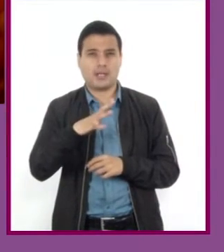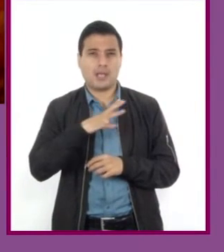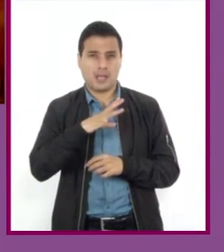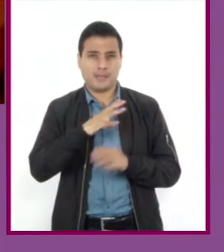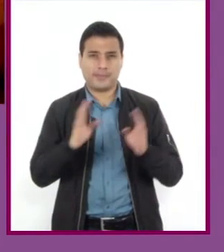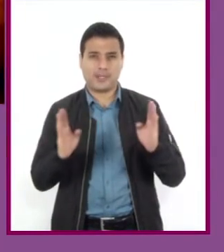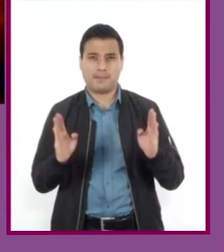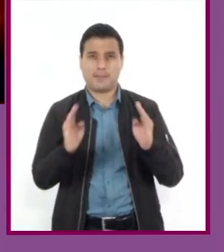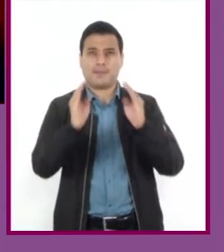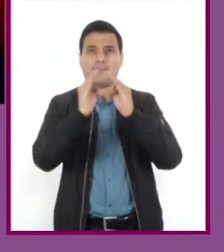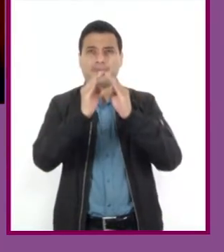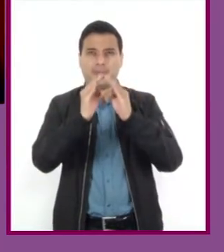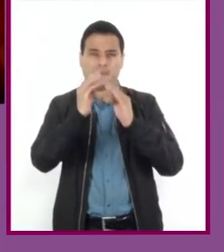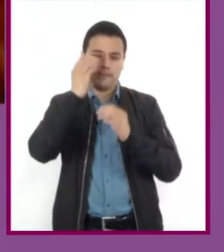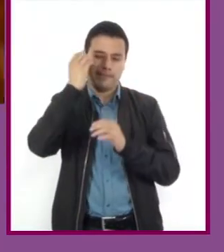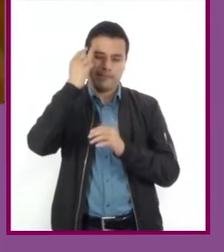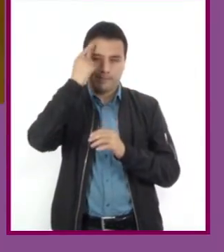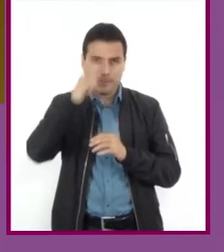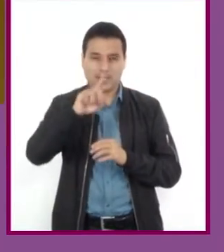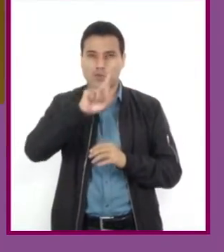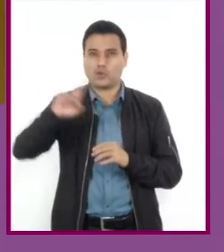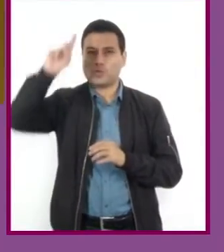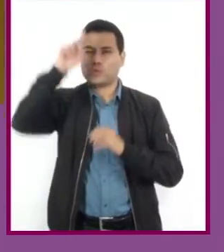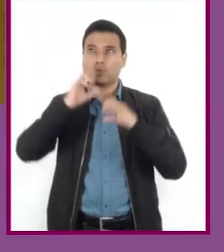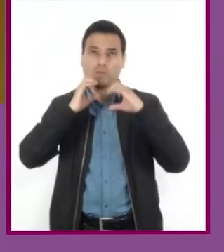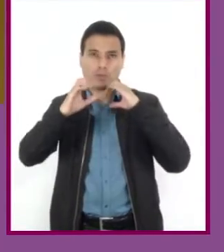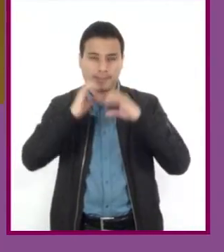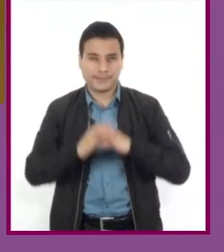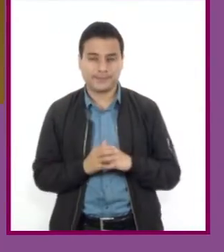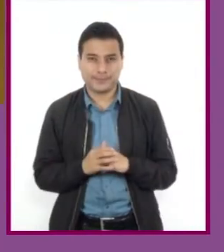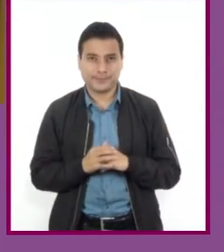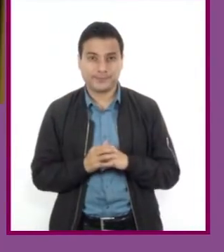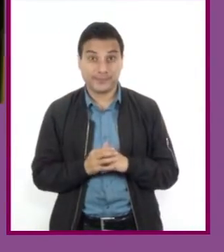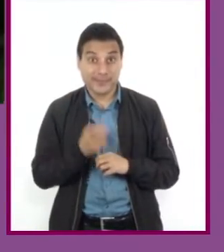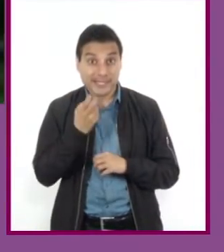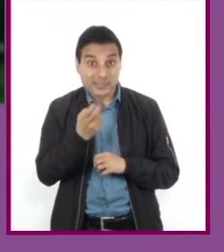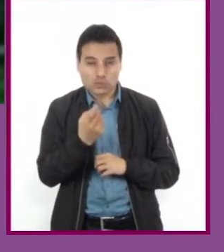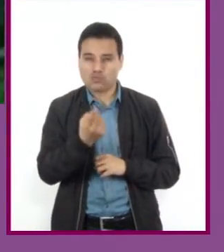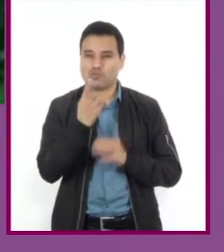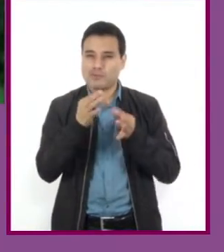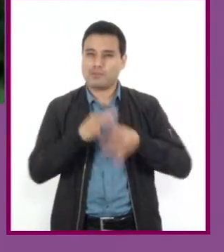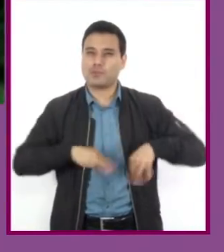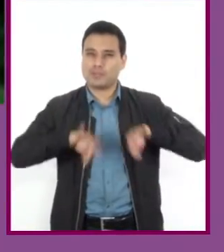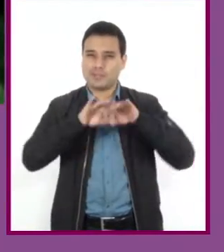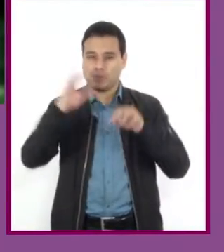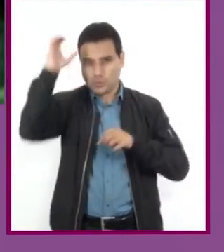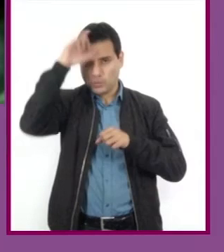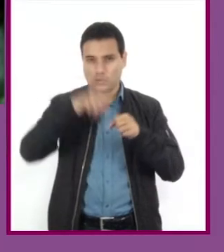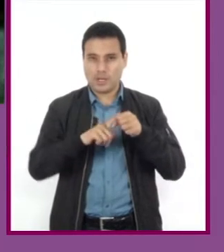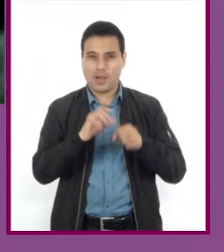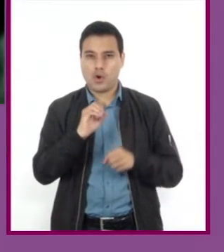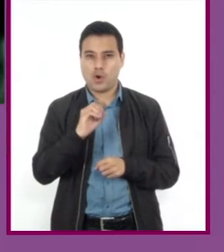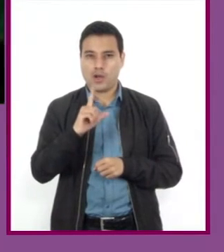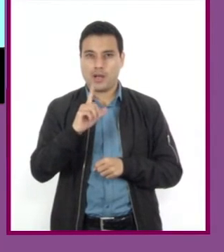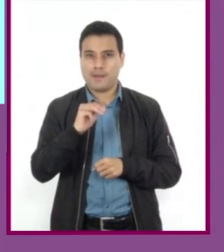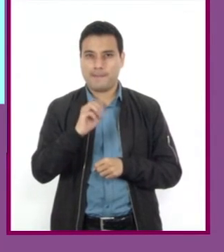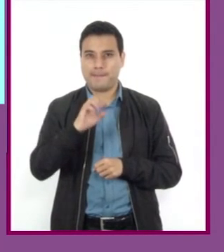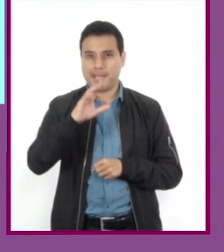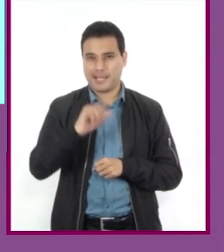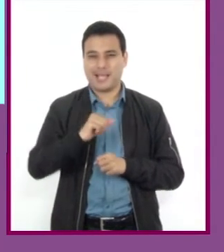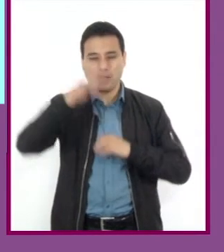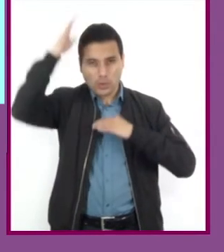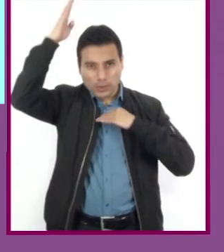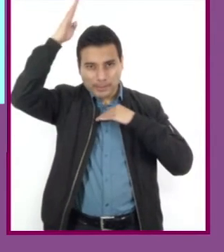con jerarquización social. De esta etapa destaca la cultura olmeca. Sus principales asentamientos son